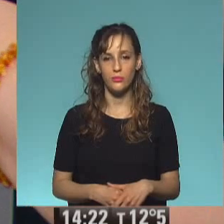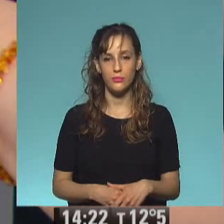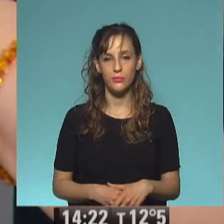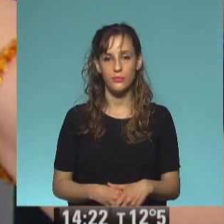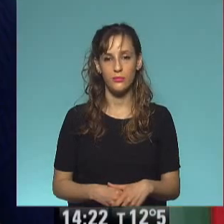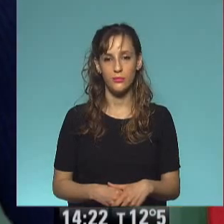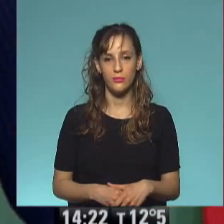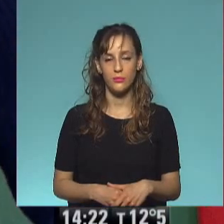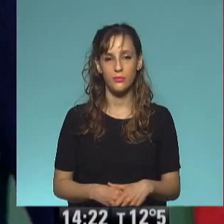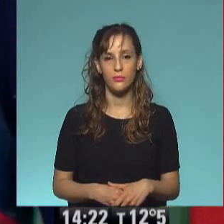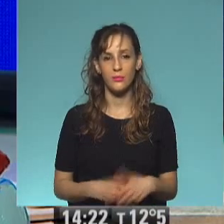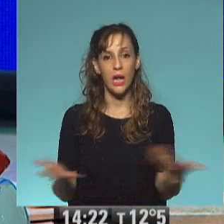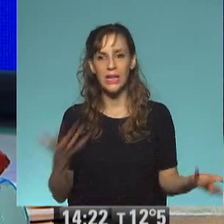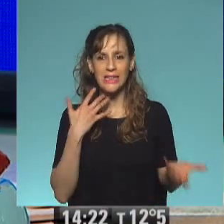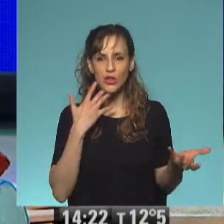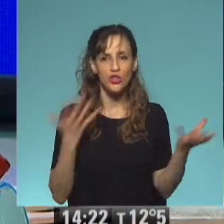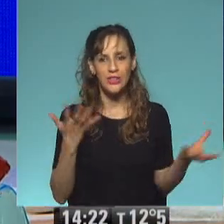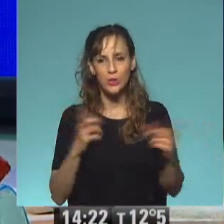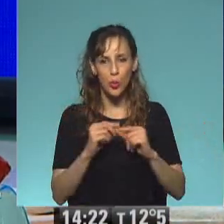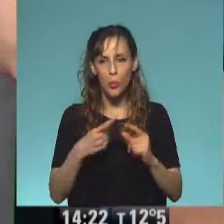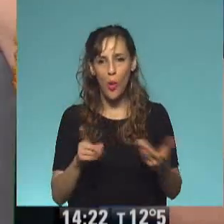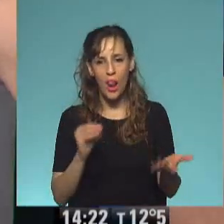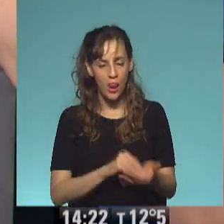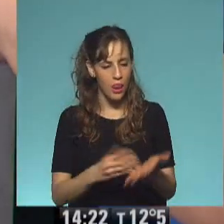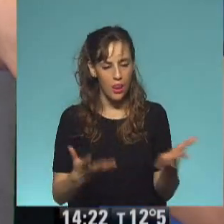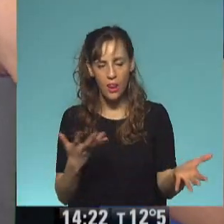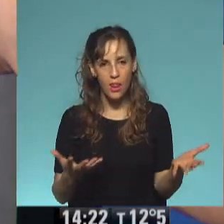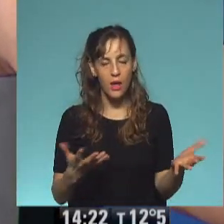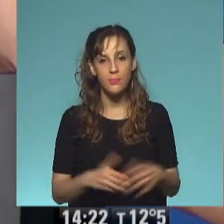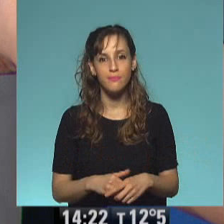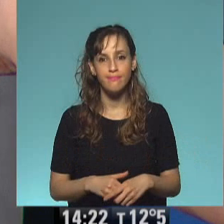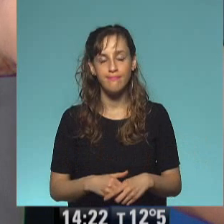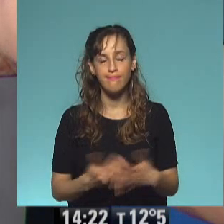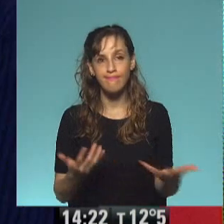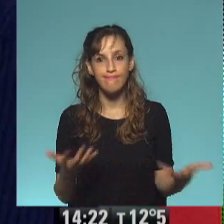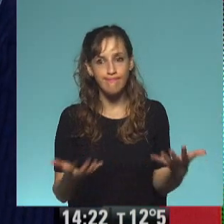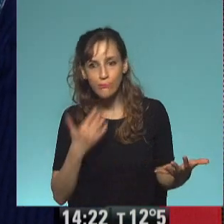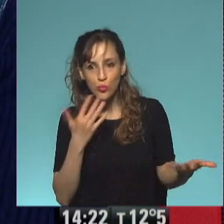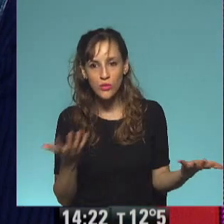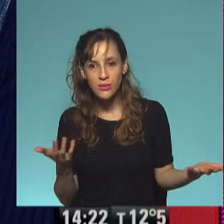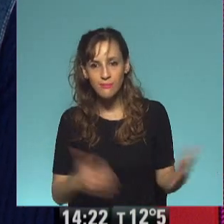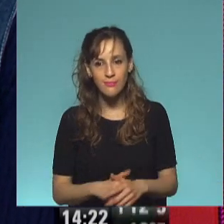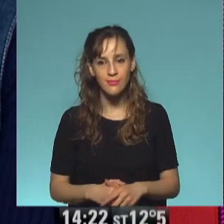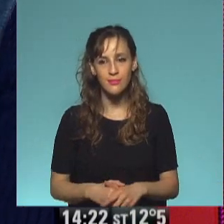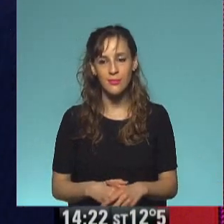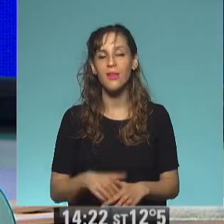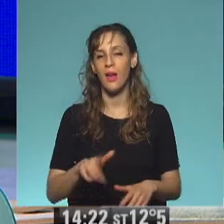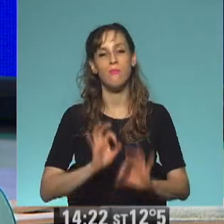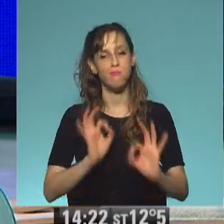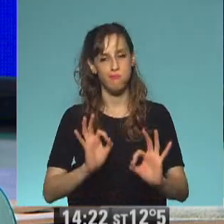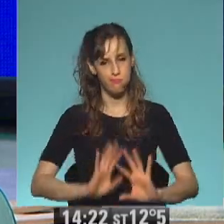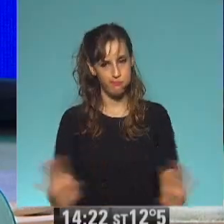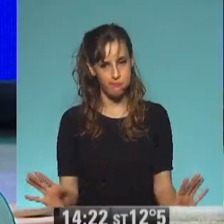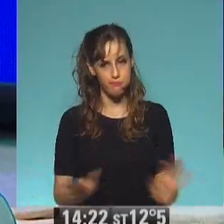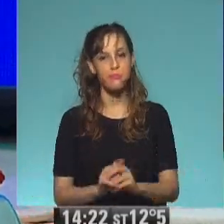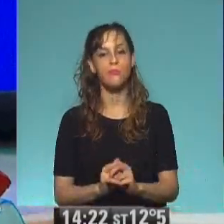Ahí va. Ay, no sé qué números poner. Ay, ¿qué pasó? Me trabé pensando. Ahí está. Bien. A